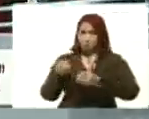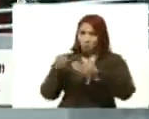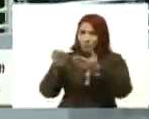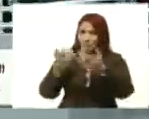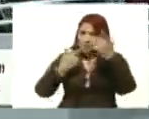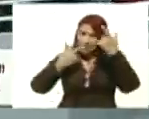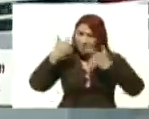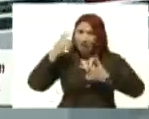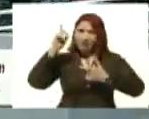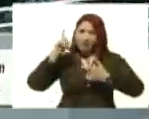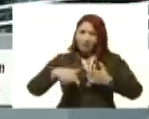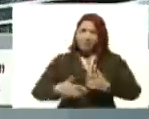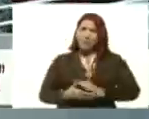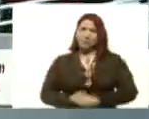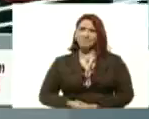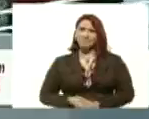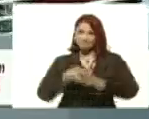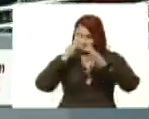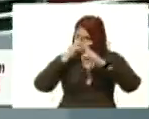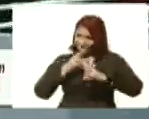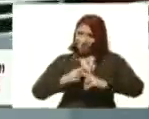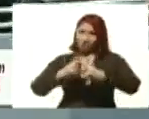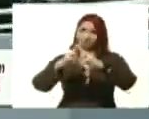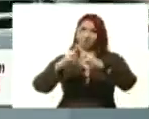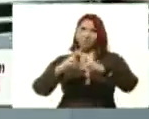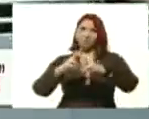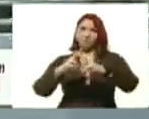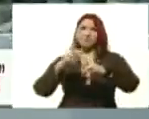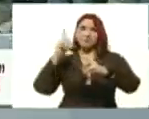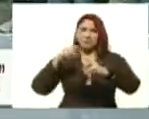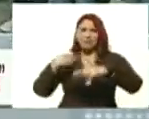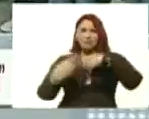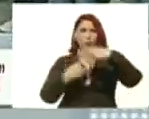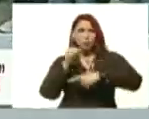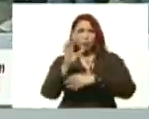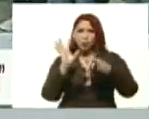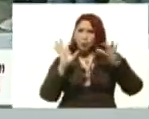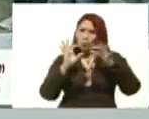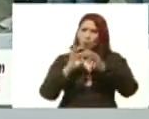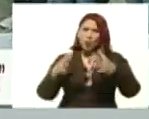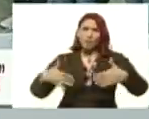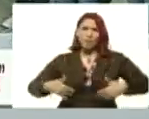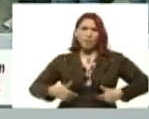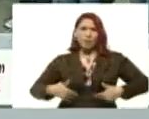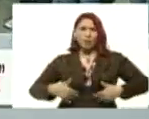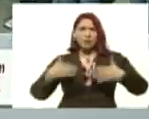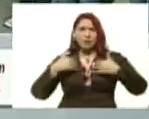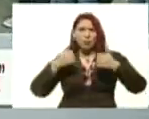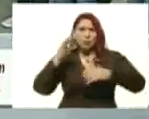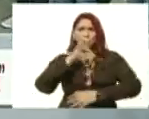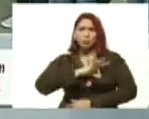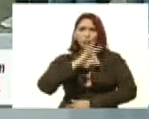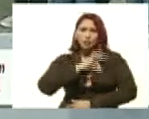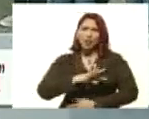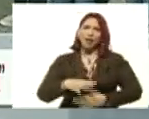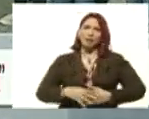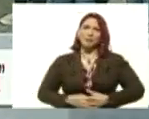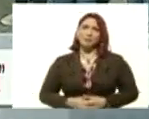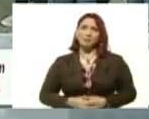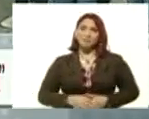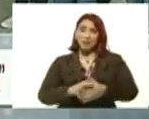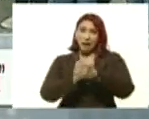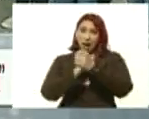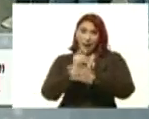Chávez, cumplirle a la revolución. Y aquí se unió los esfuerzos, el Seguro Social, los